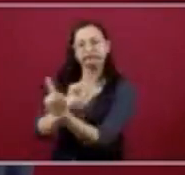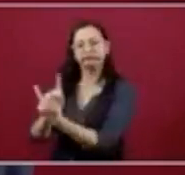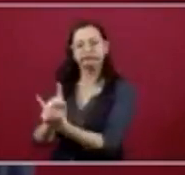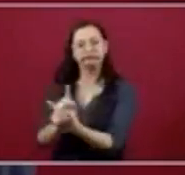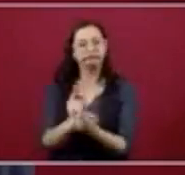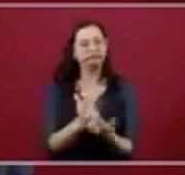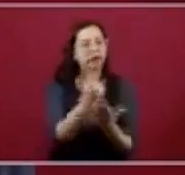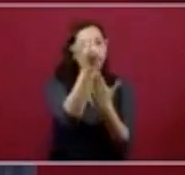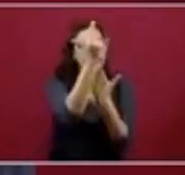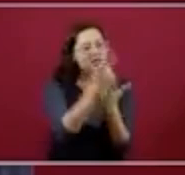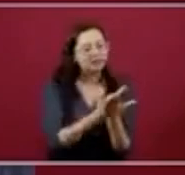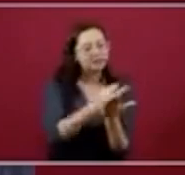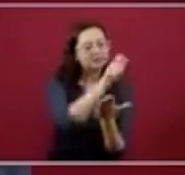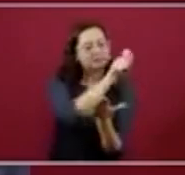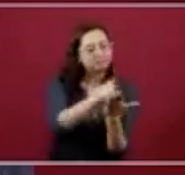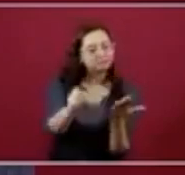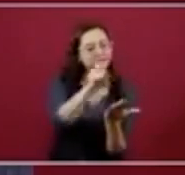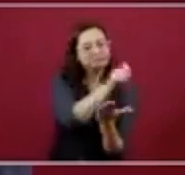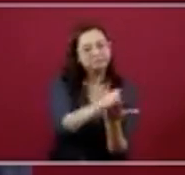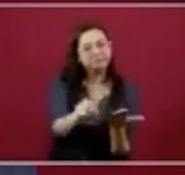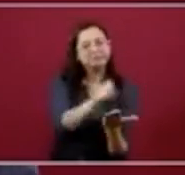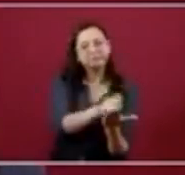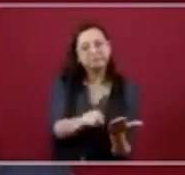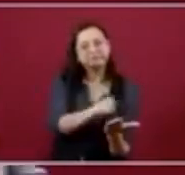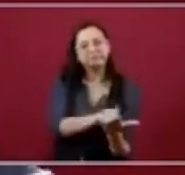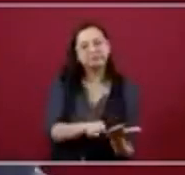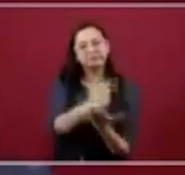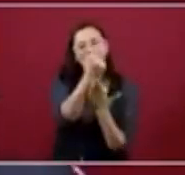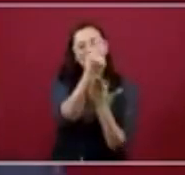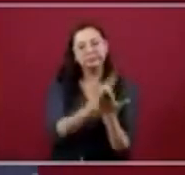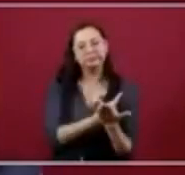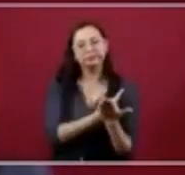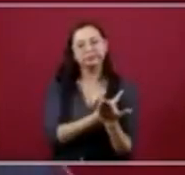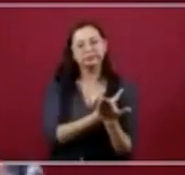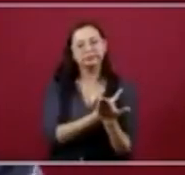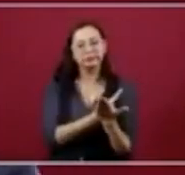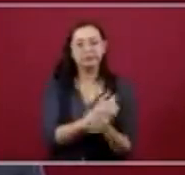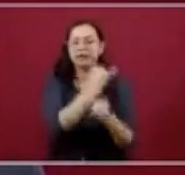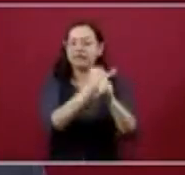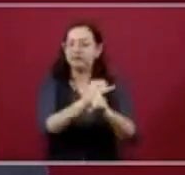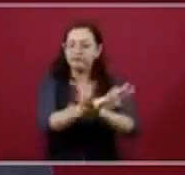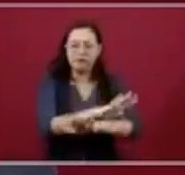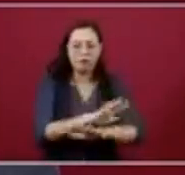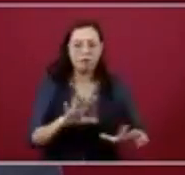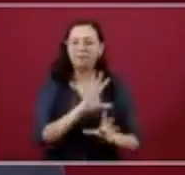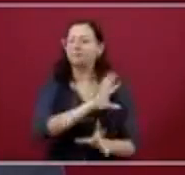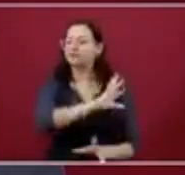apuntando a sus niños, ¿sí?, y dándoles toda la información,